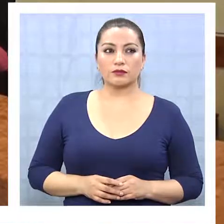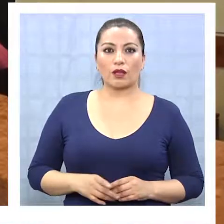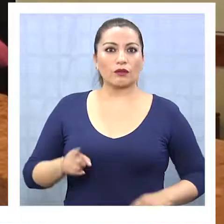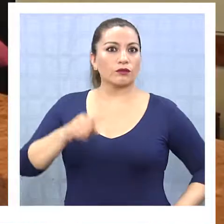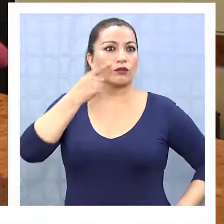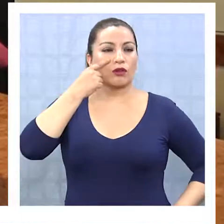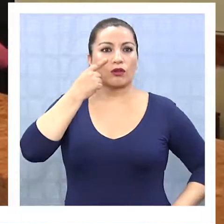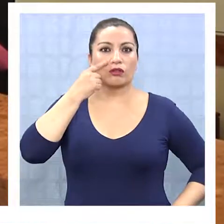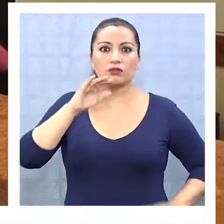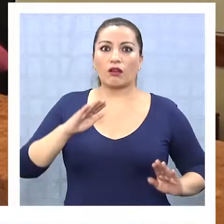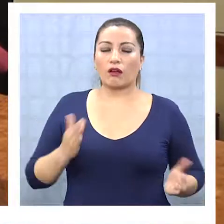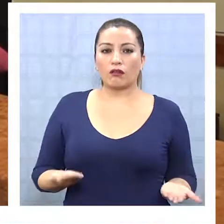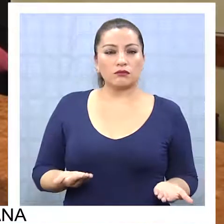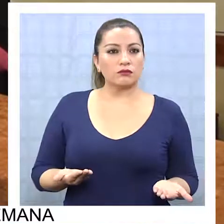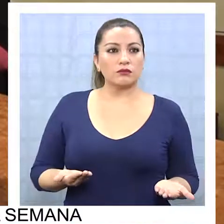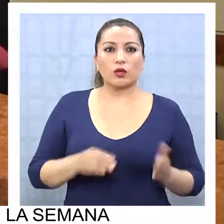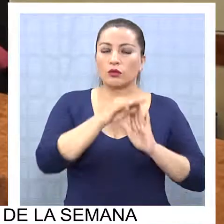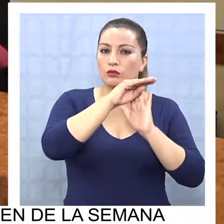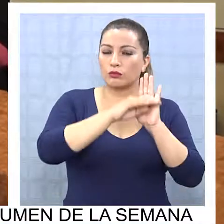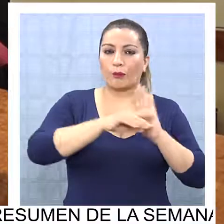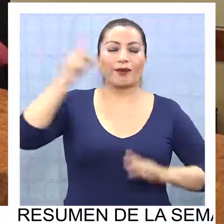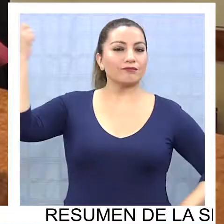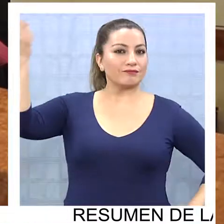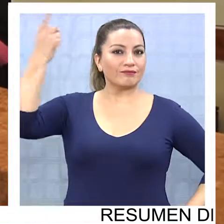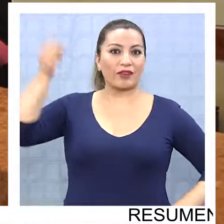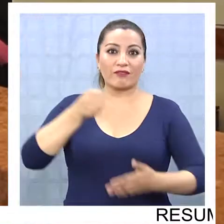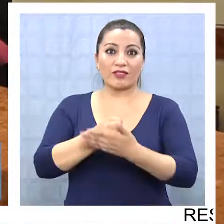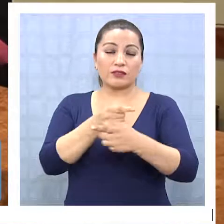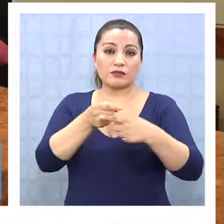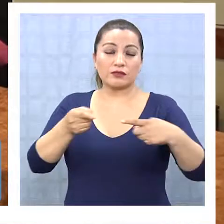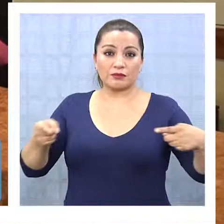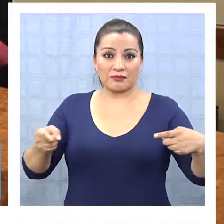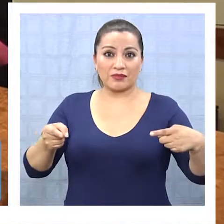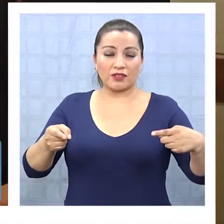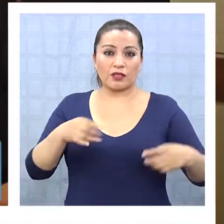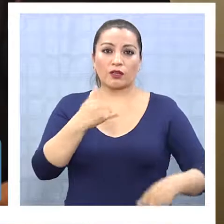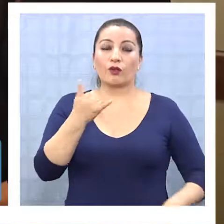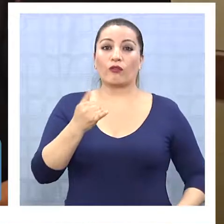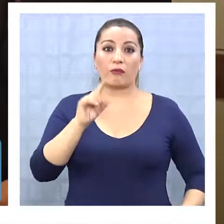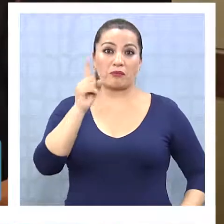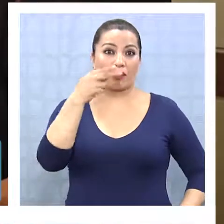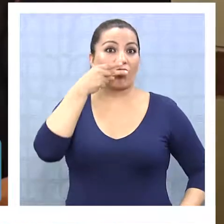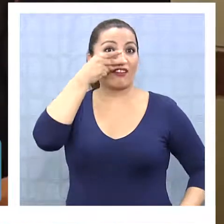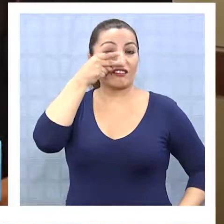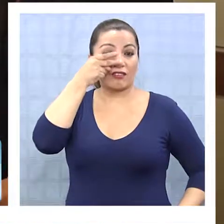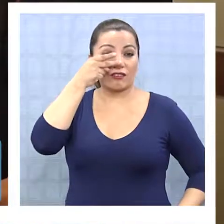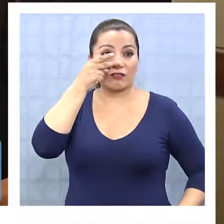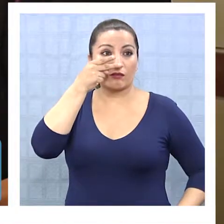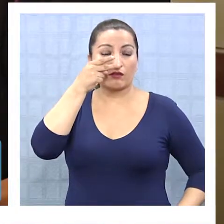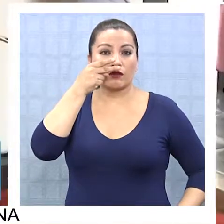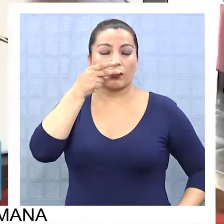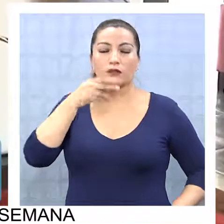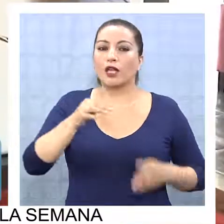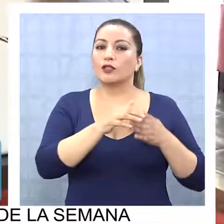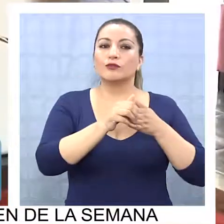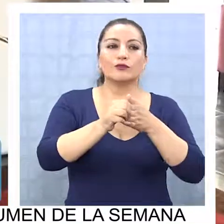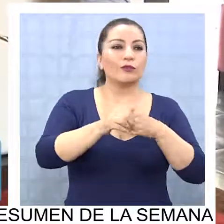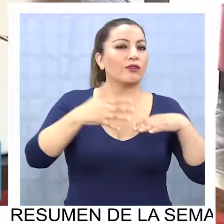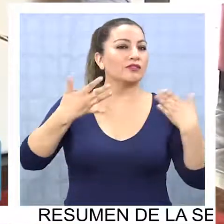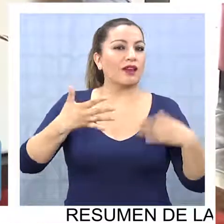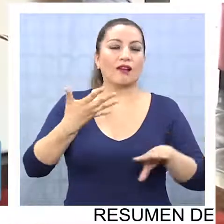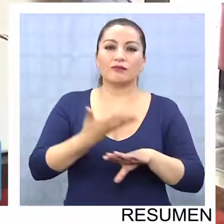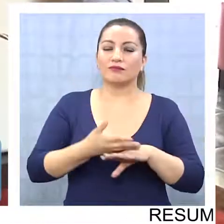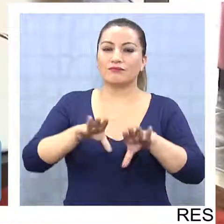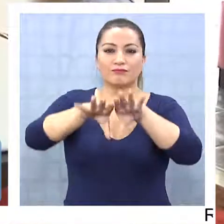Sin que se conozca hasta ahora una programación general para el fin de semana a largo del jueves 1 de noviembre, el sector turismo